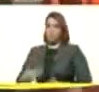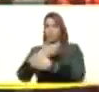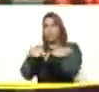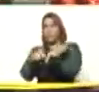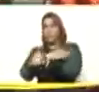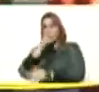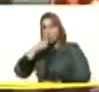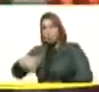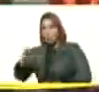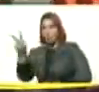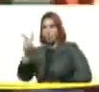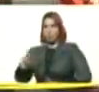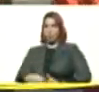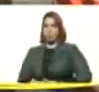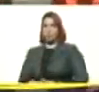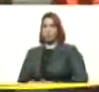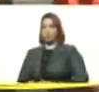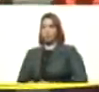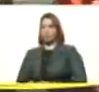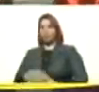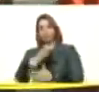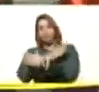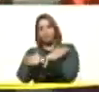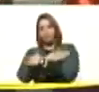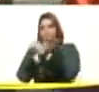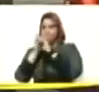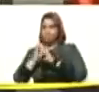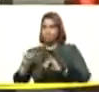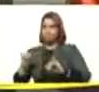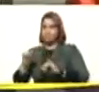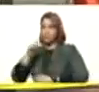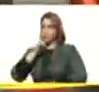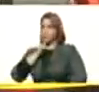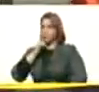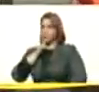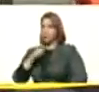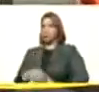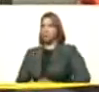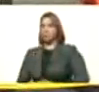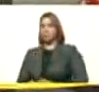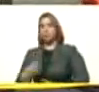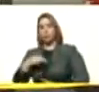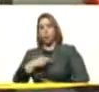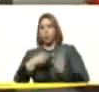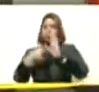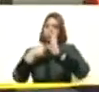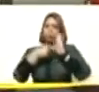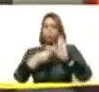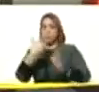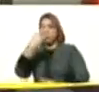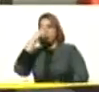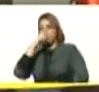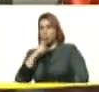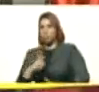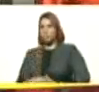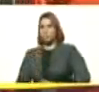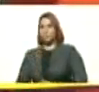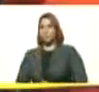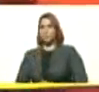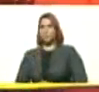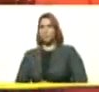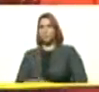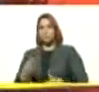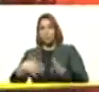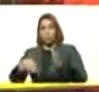el pueblo de Venezuela. Felicitaciones por la resistencia que hemos demostrado en estos 3 años. Estar